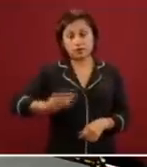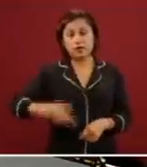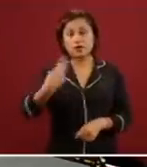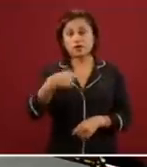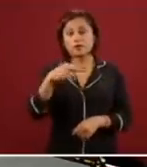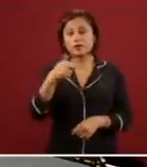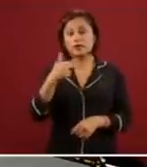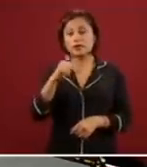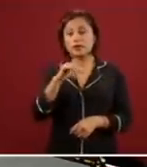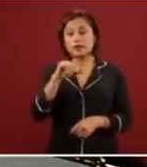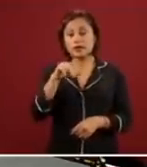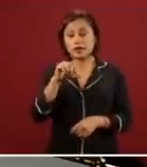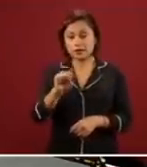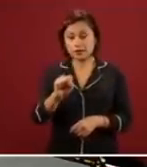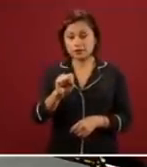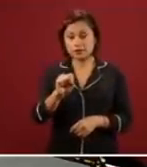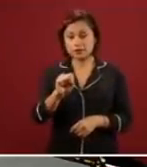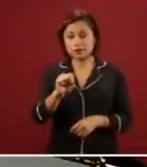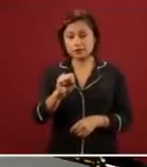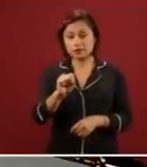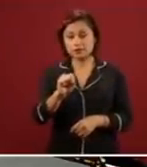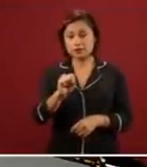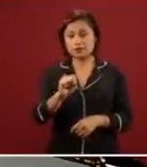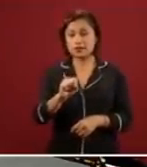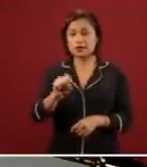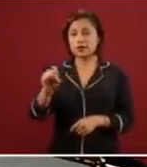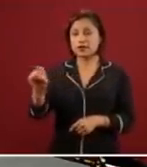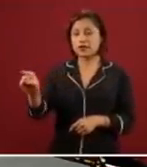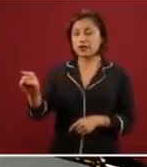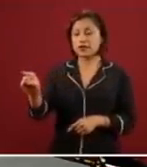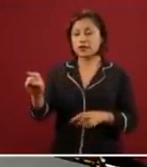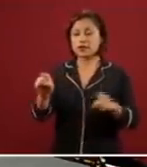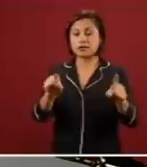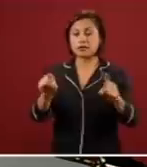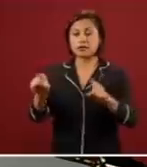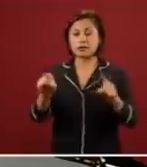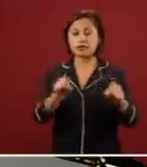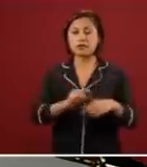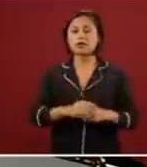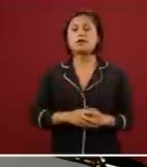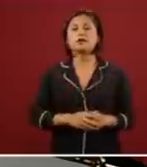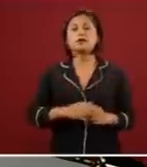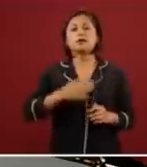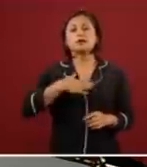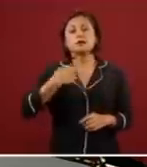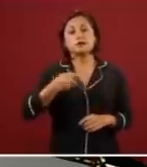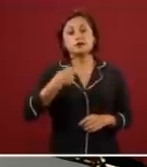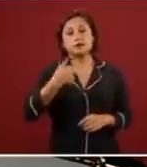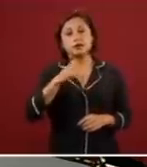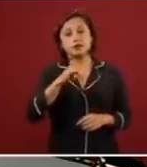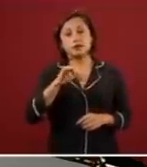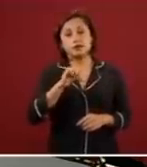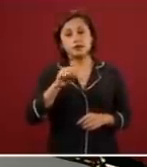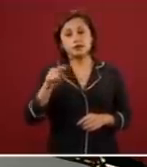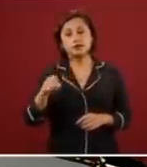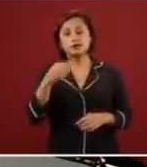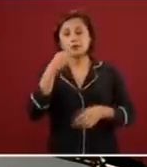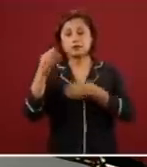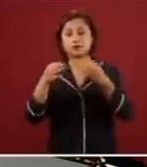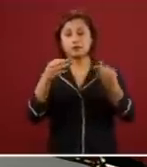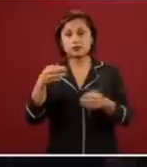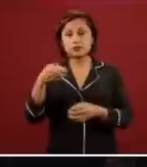No, sí. De, no, ya, sí. Ella. Y Hans Salazar, ZMG, Noticias. Mañana va a ser